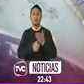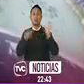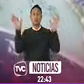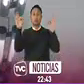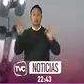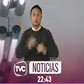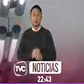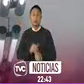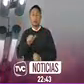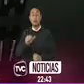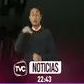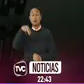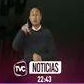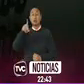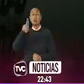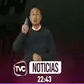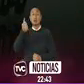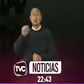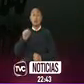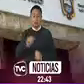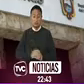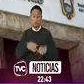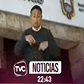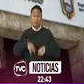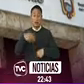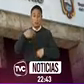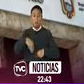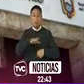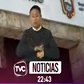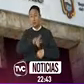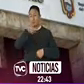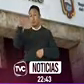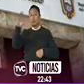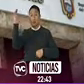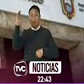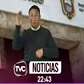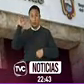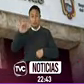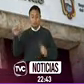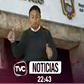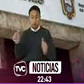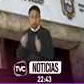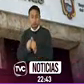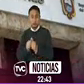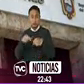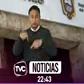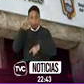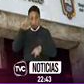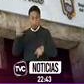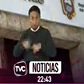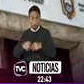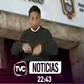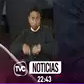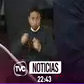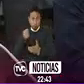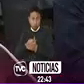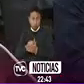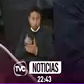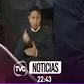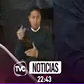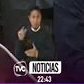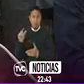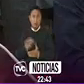Energía actual, Andrea Arrobo, viajará este miércoles a Colombia para renegociar mejores condiciones de compra.